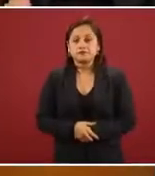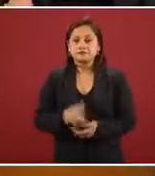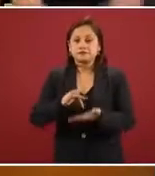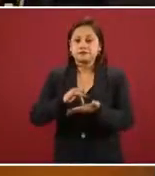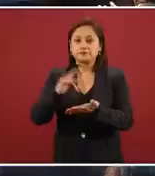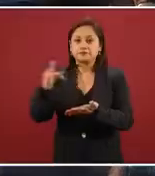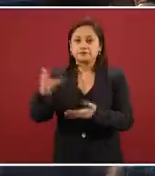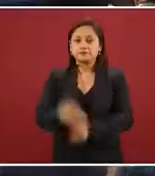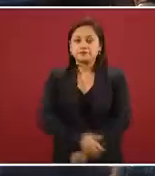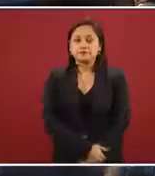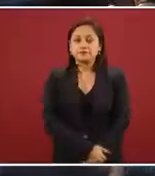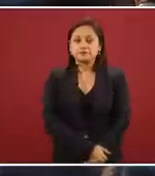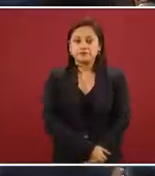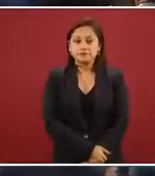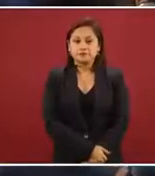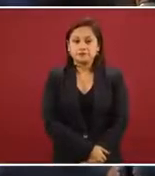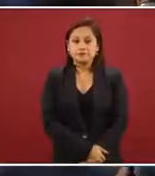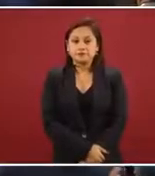gracias